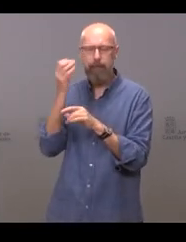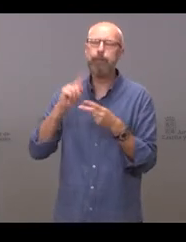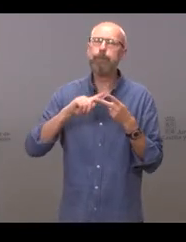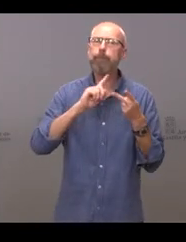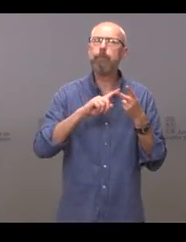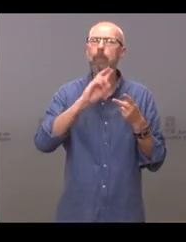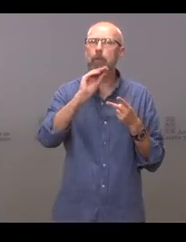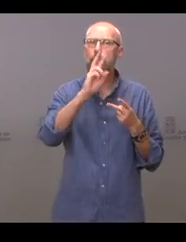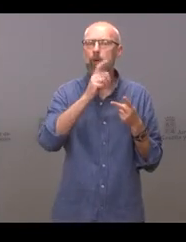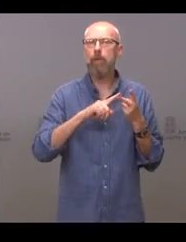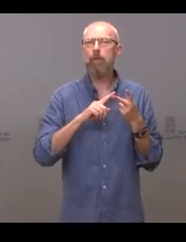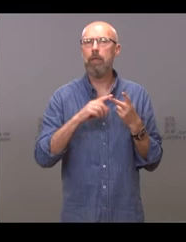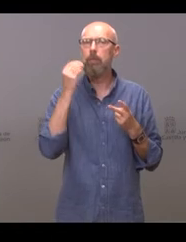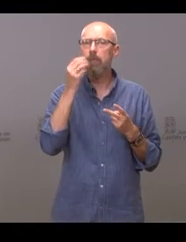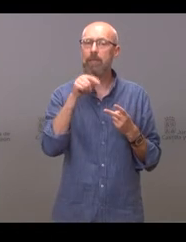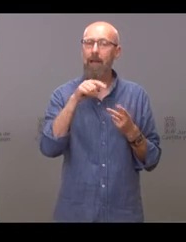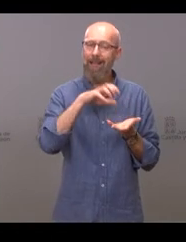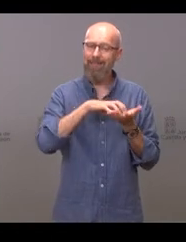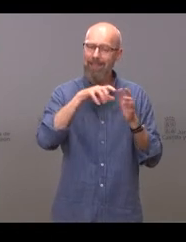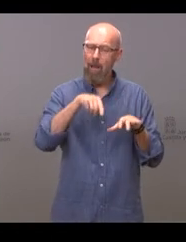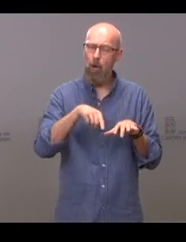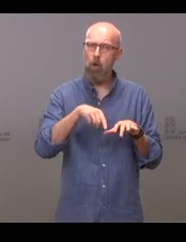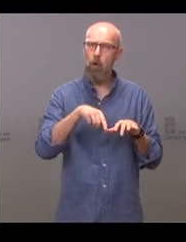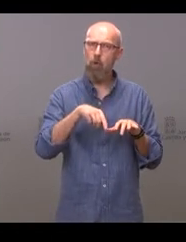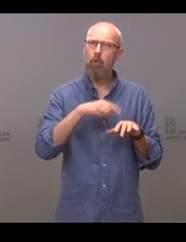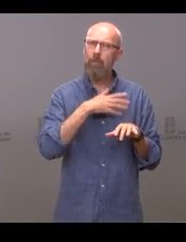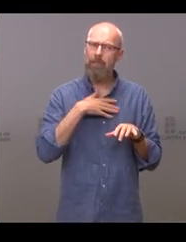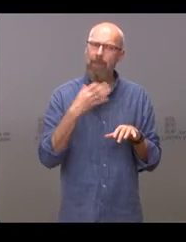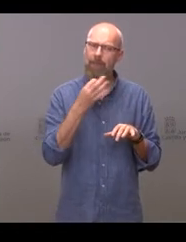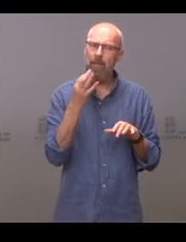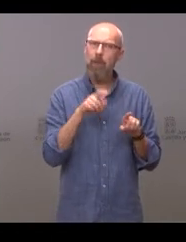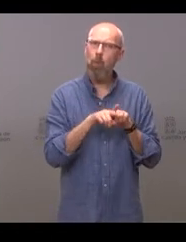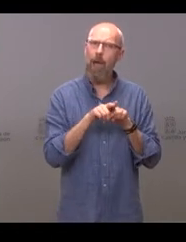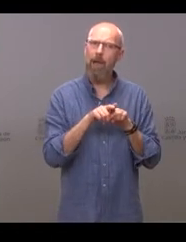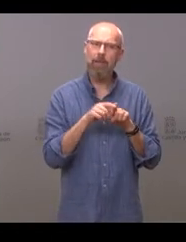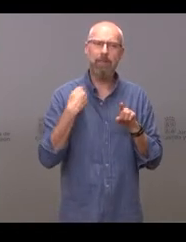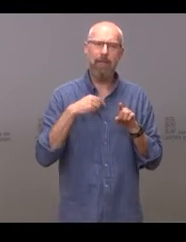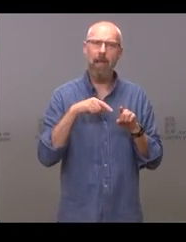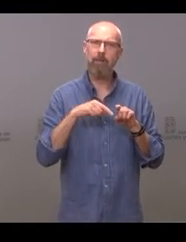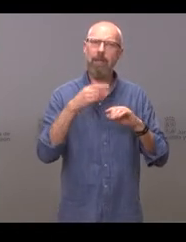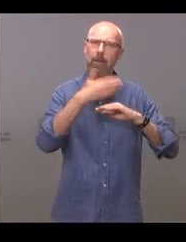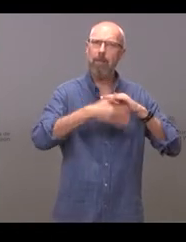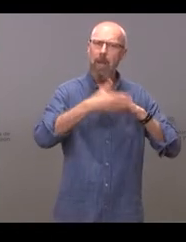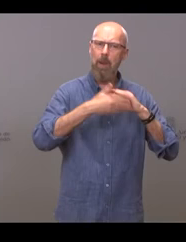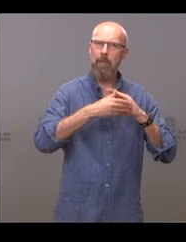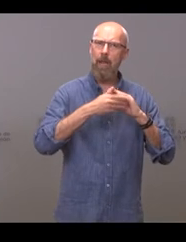considera que castigarían tendría que ser más ambiciosa en la des escalada en vista de que otras comunidades parece que están dando más pasos y no sé si eso puede